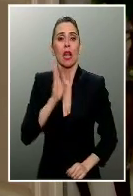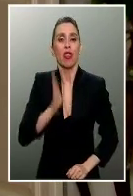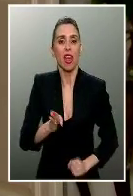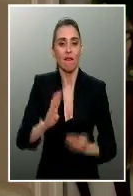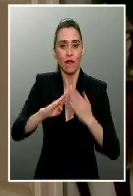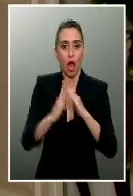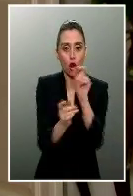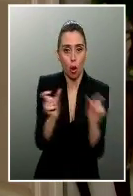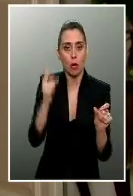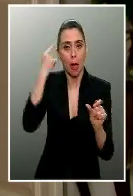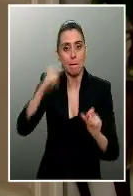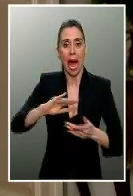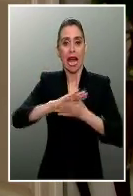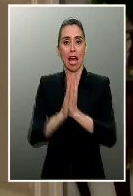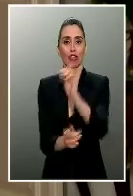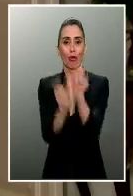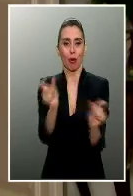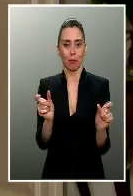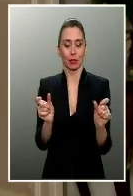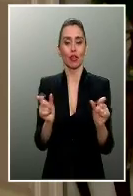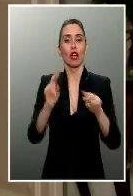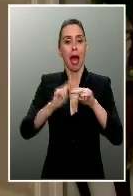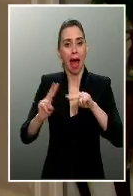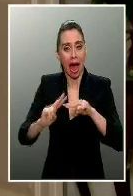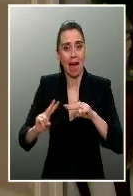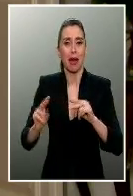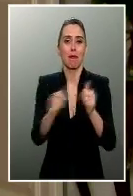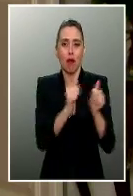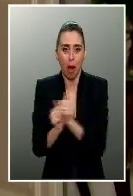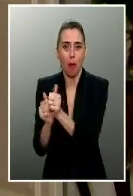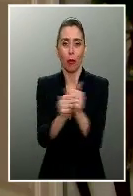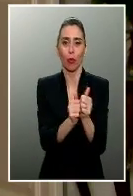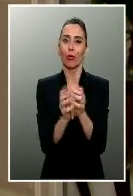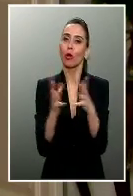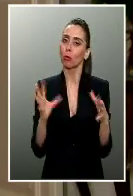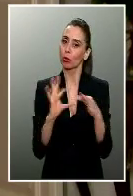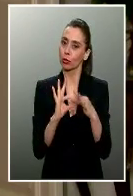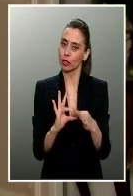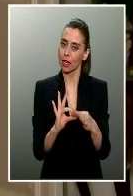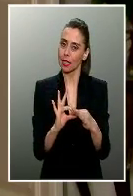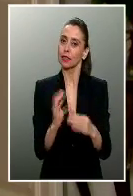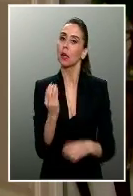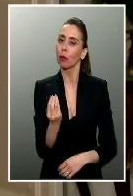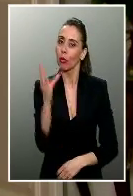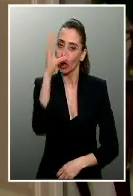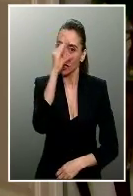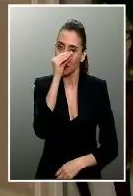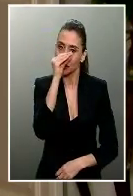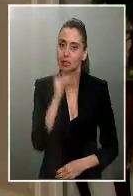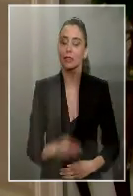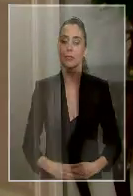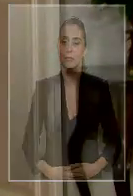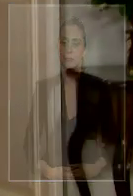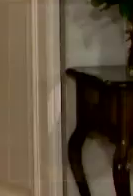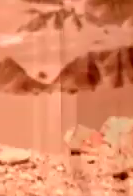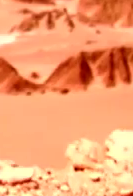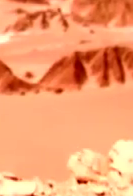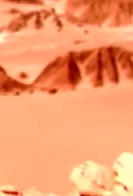ser una comunidad para todos construyamos juntos muchas gracias y buenas noches